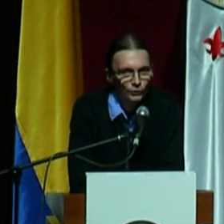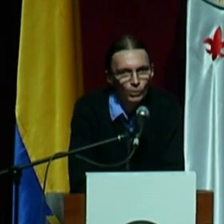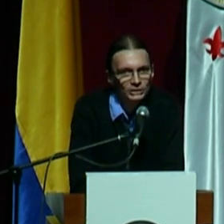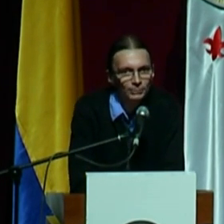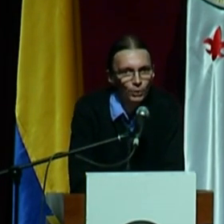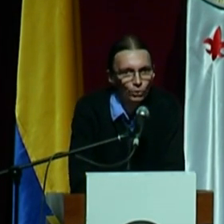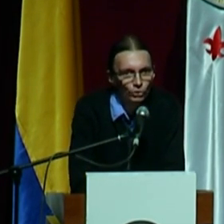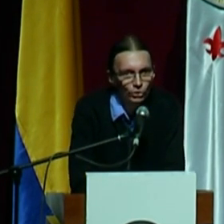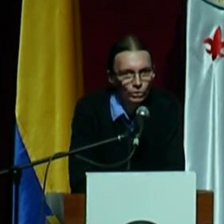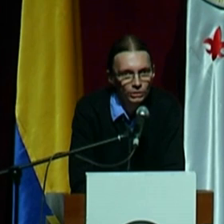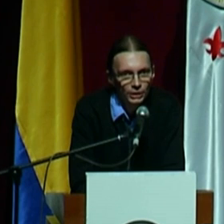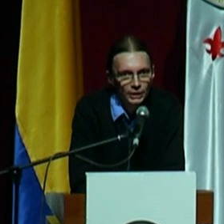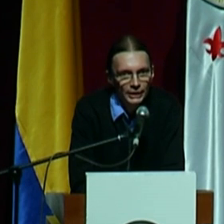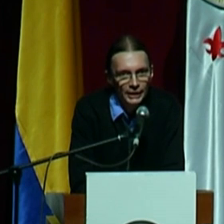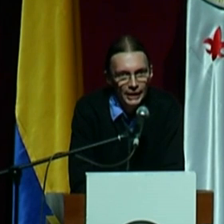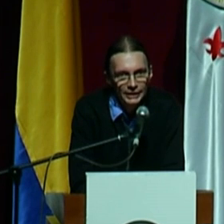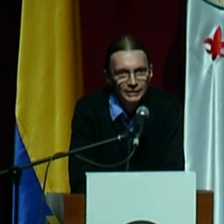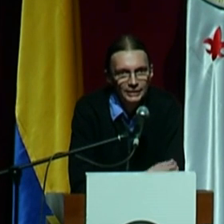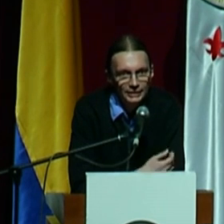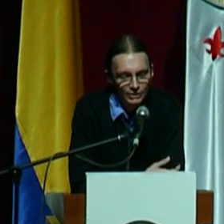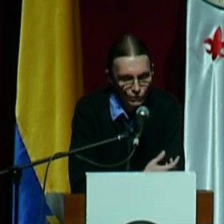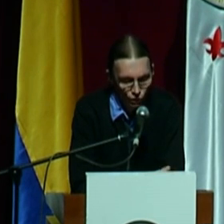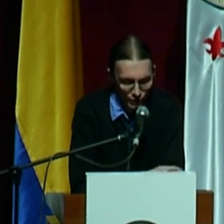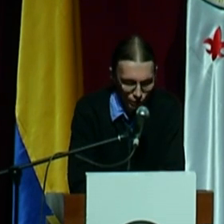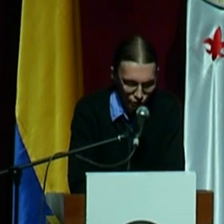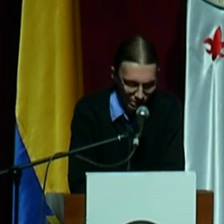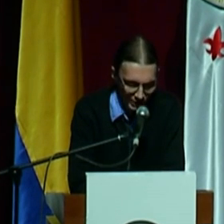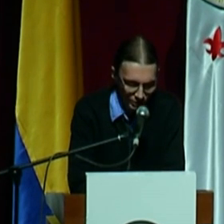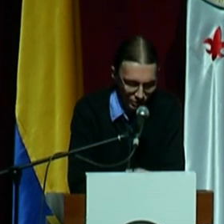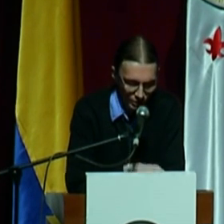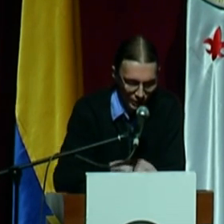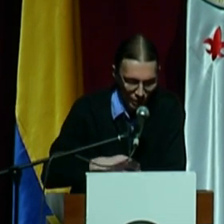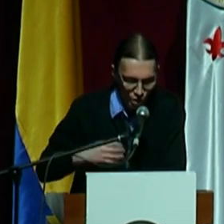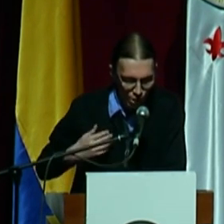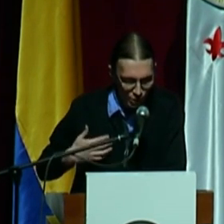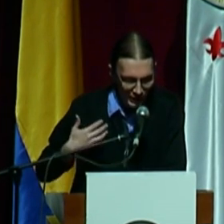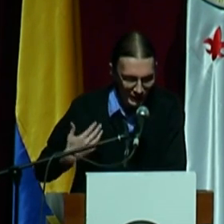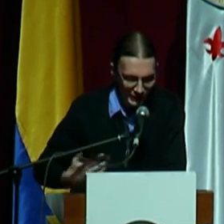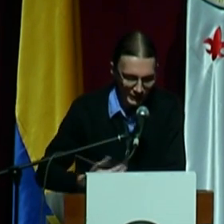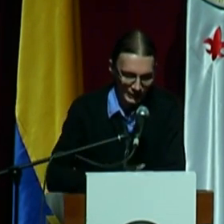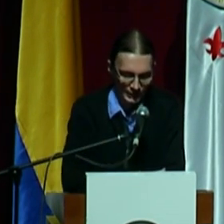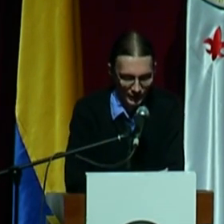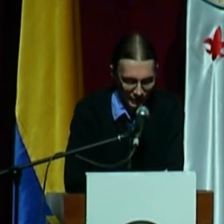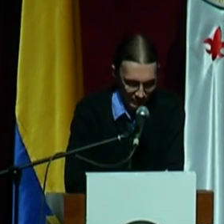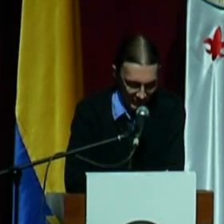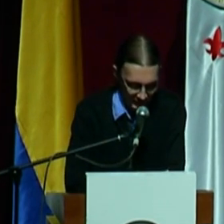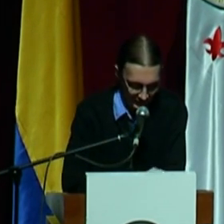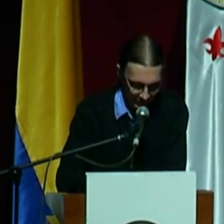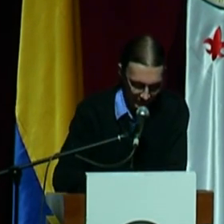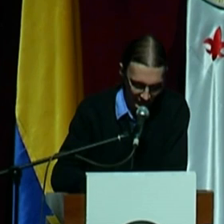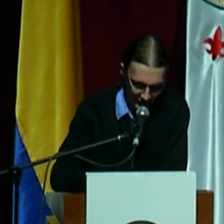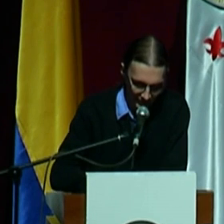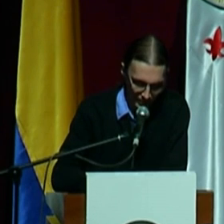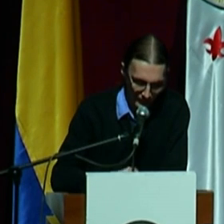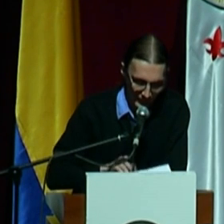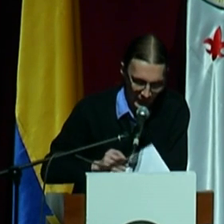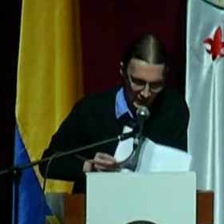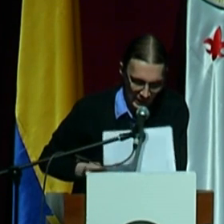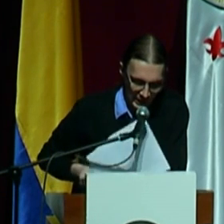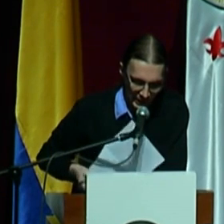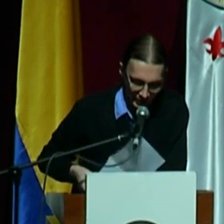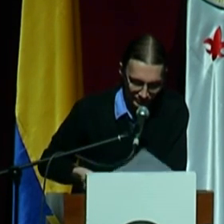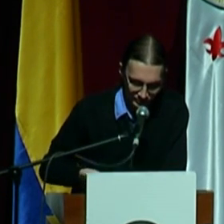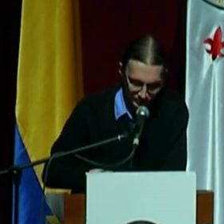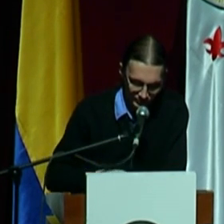dentro de las formas de producción y análisis y transmisión del conocimiento como una crítica precisamente